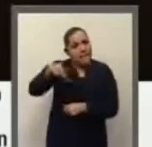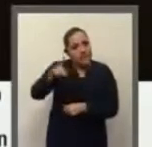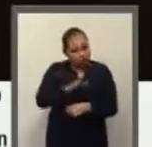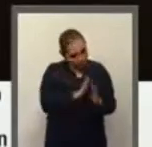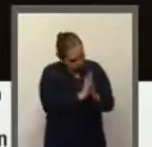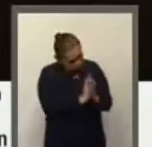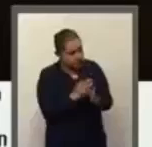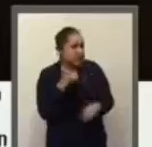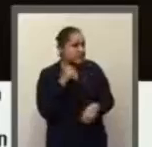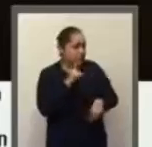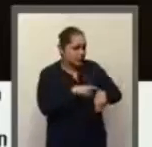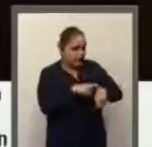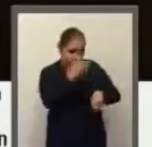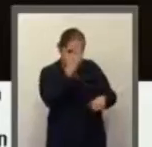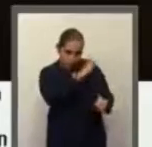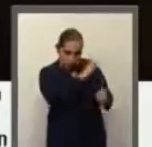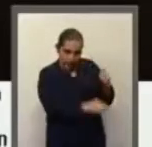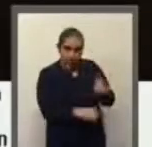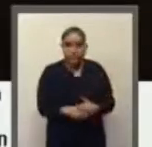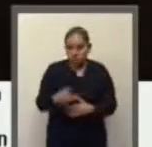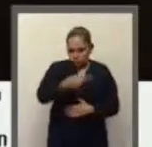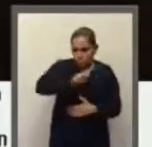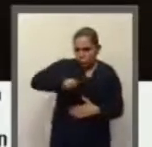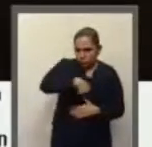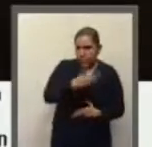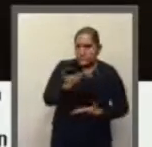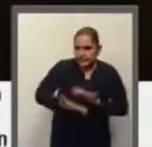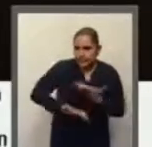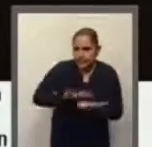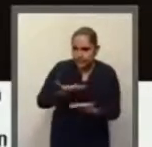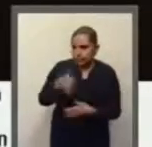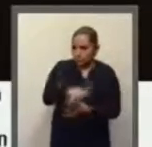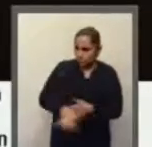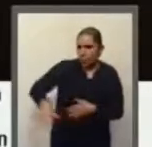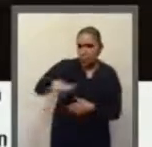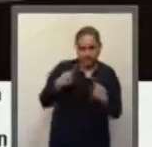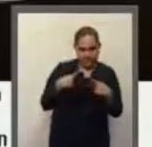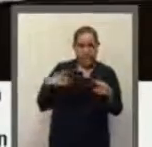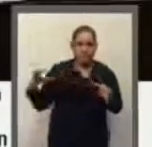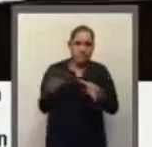analizarlo a profundidad. Se ha agotado. Porque para servir estamos con el pueblo todo, sin el pueblo nada.